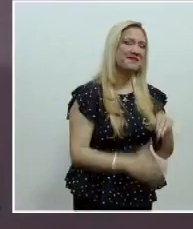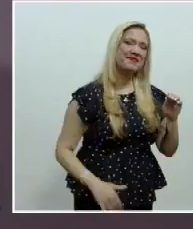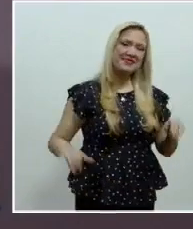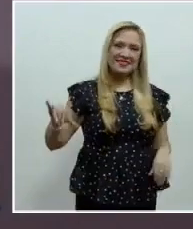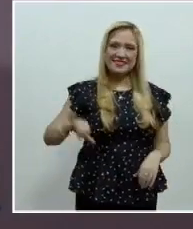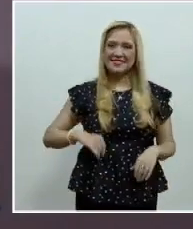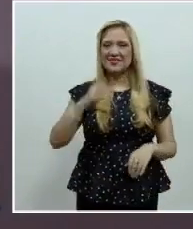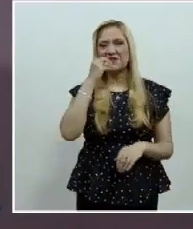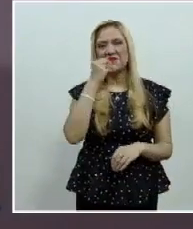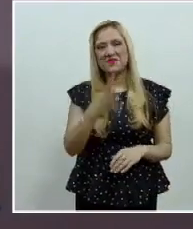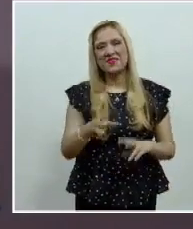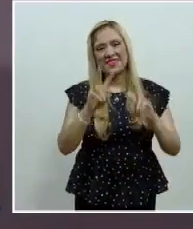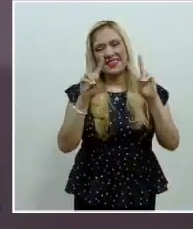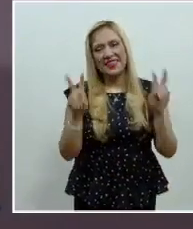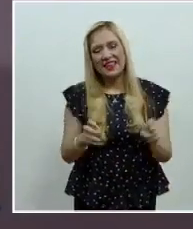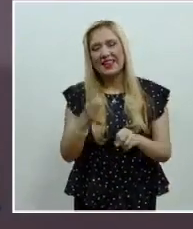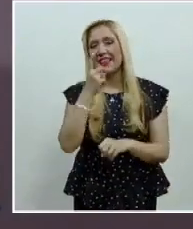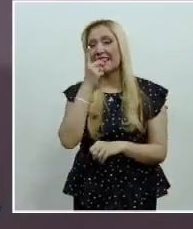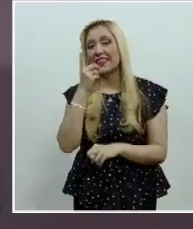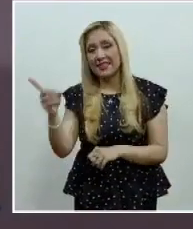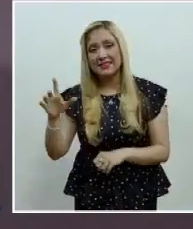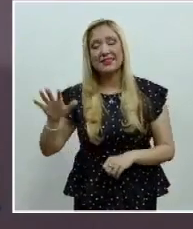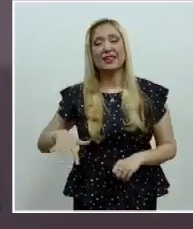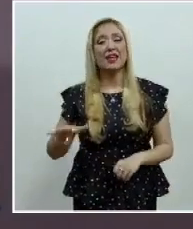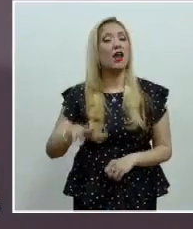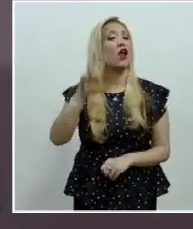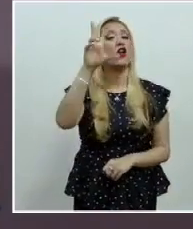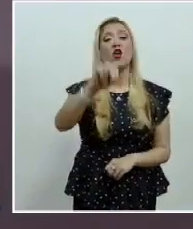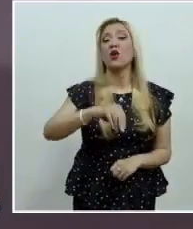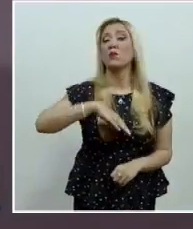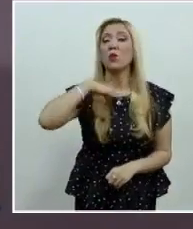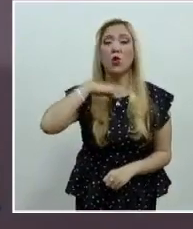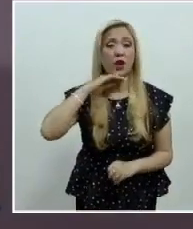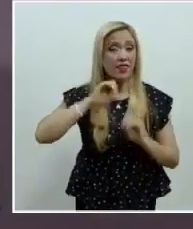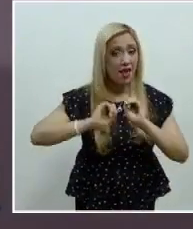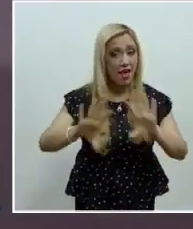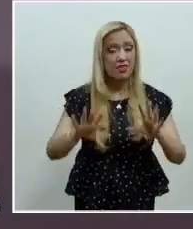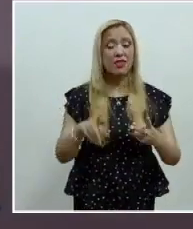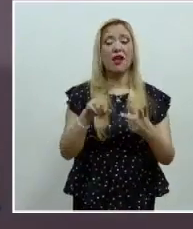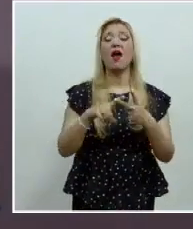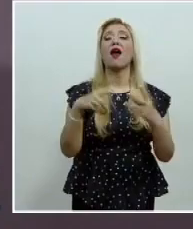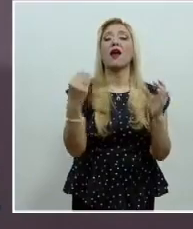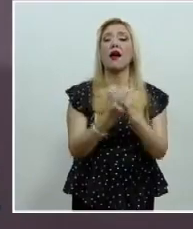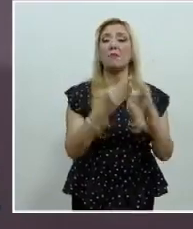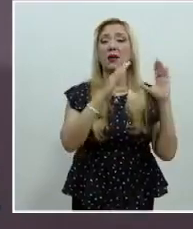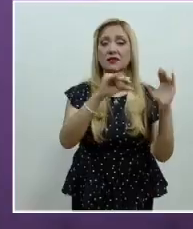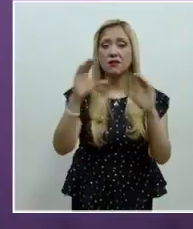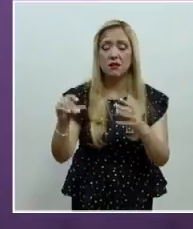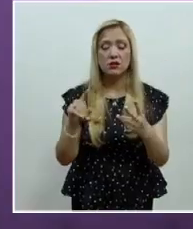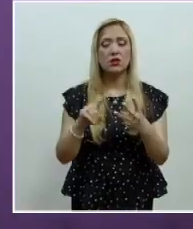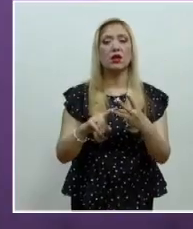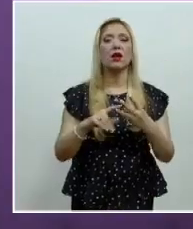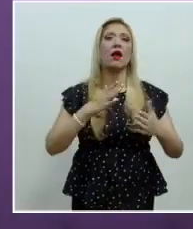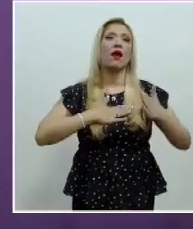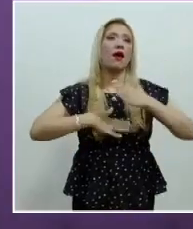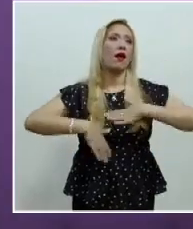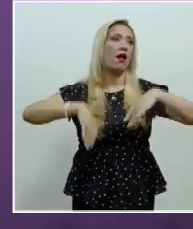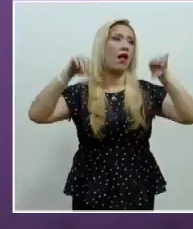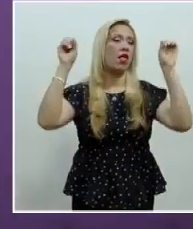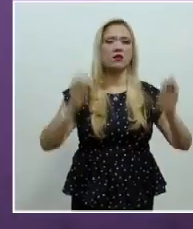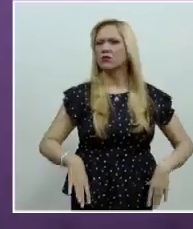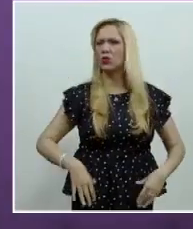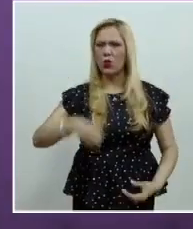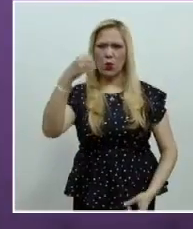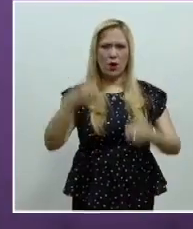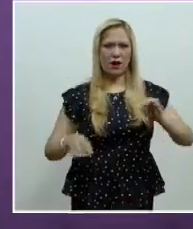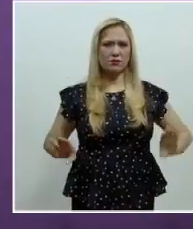interesante la charla y nos quedamos con esto que ha mencionado: no impunidad, capacitación y no cansarse de juzgar con perspectiva